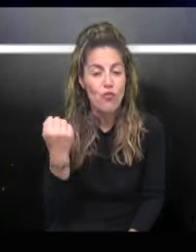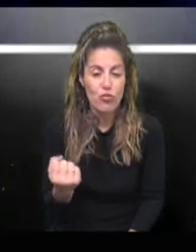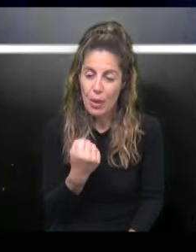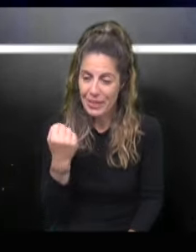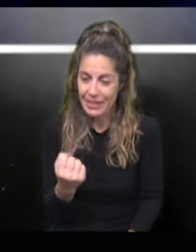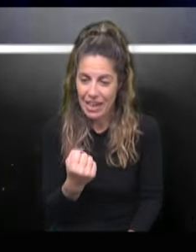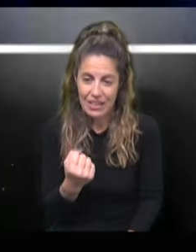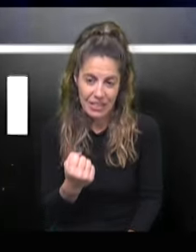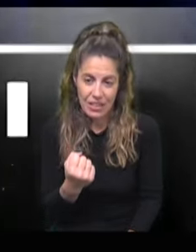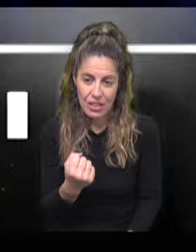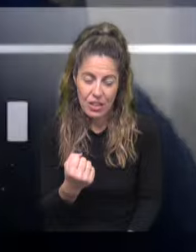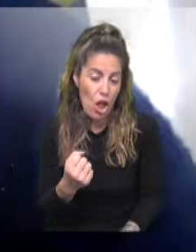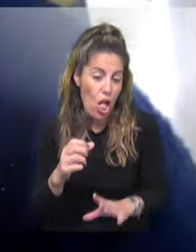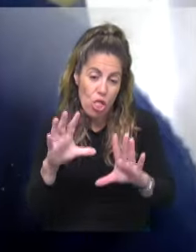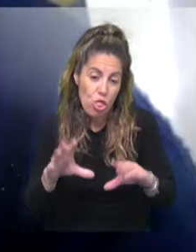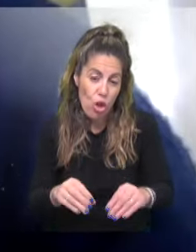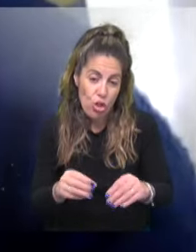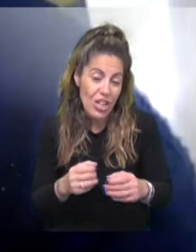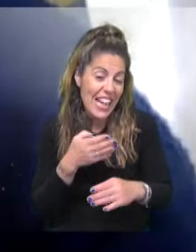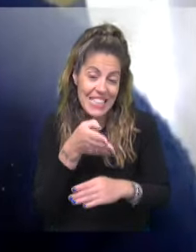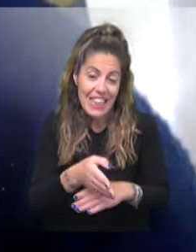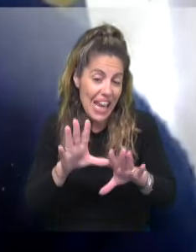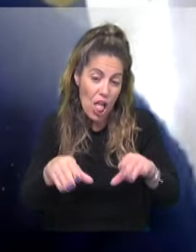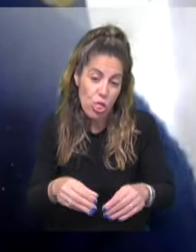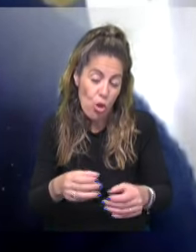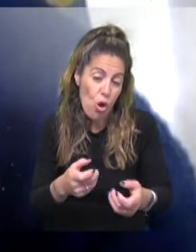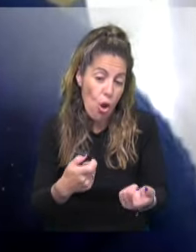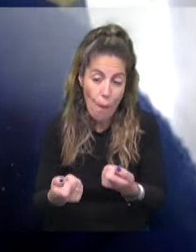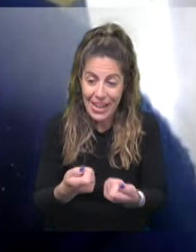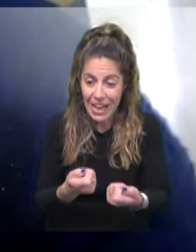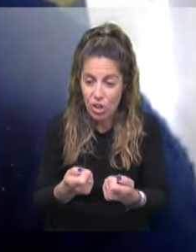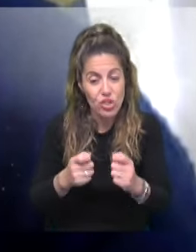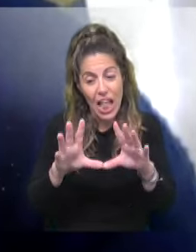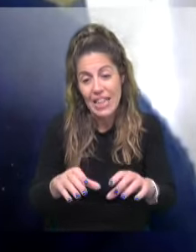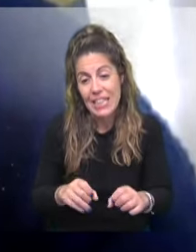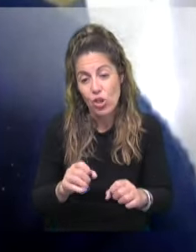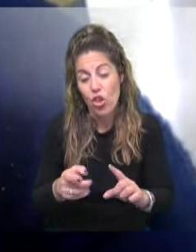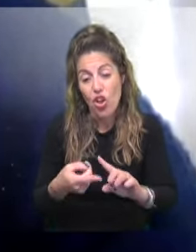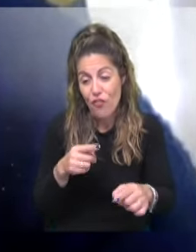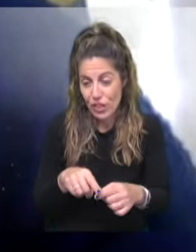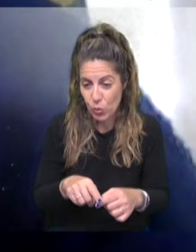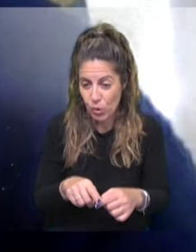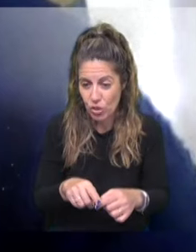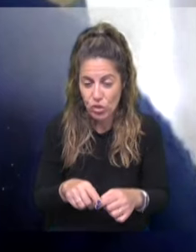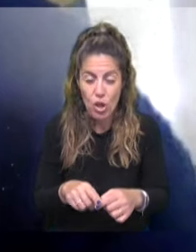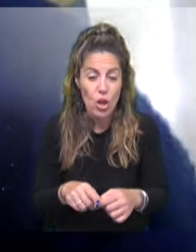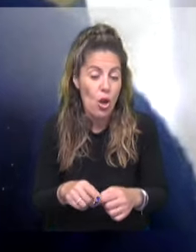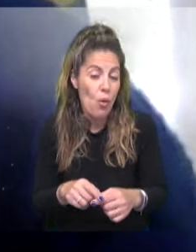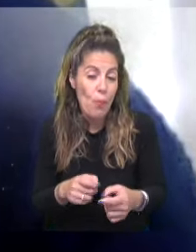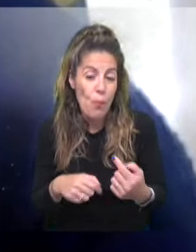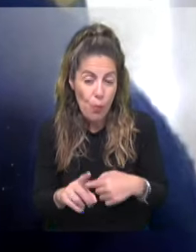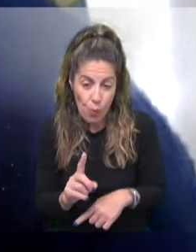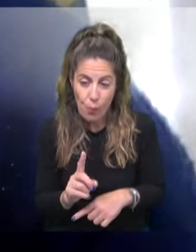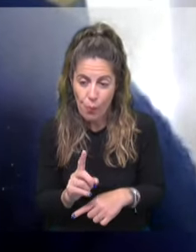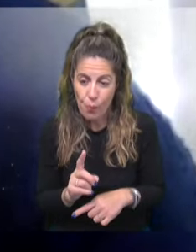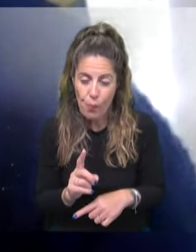forcer todos los mercados y todos los vínculos No es cierto este porque por supuesto